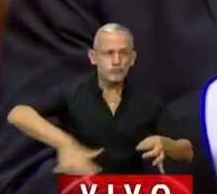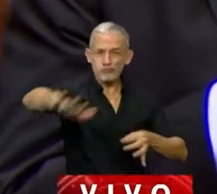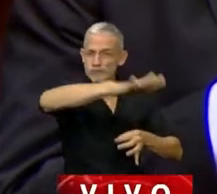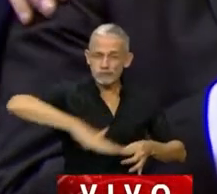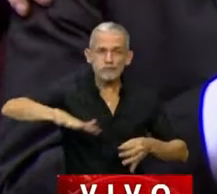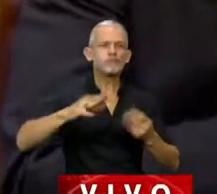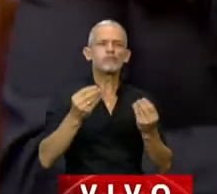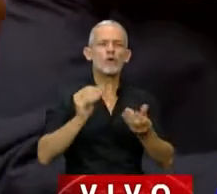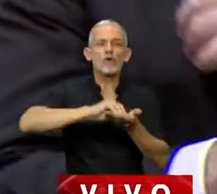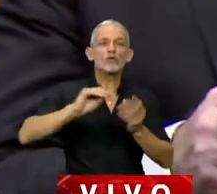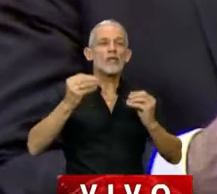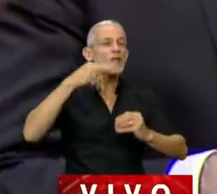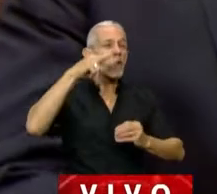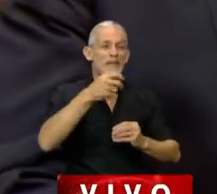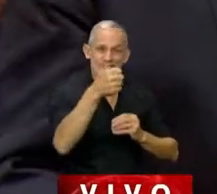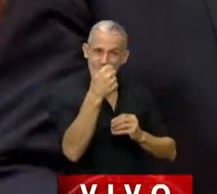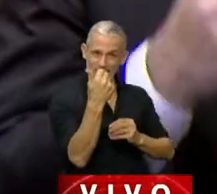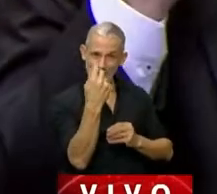va a pasar a tener